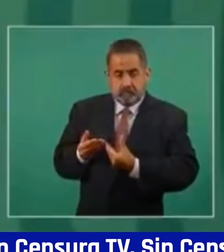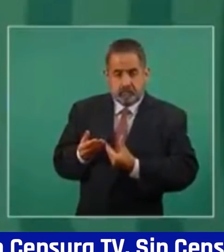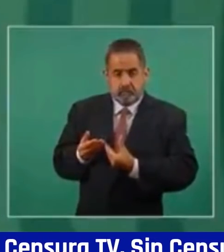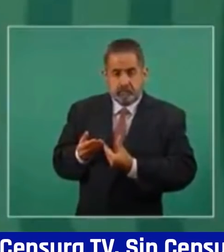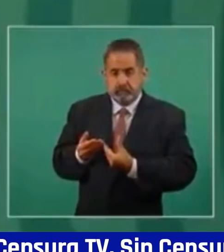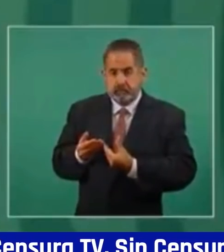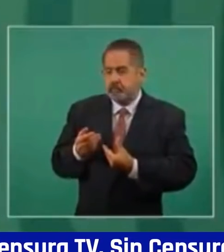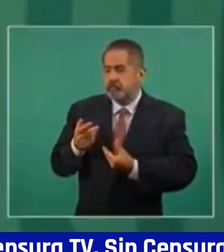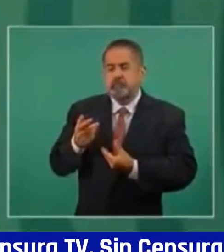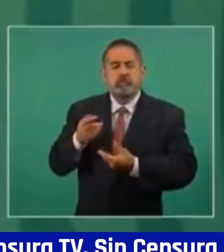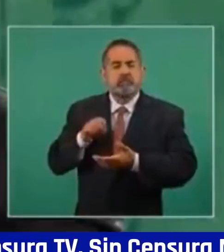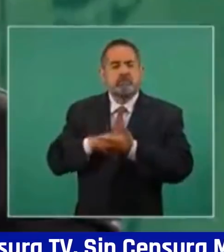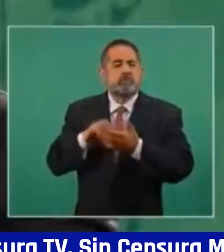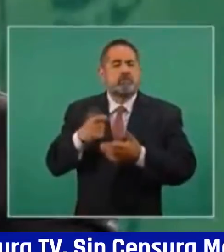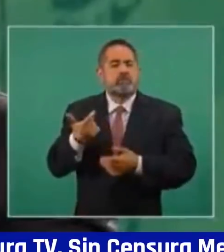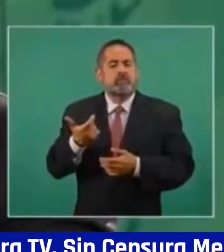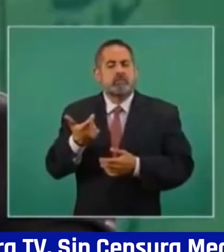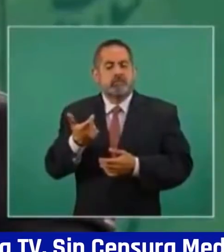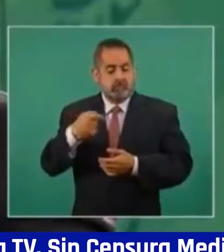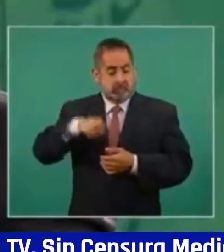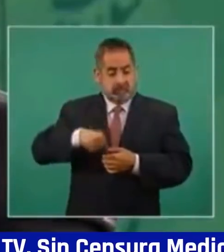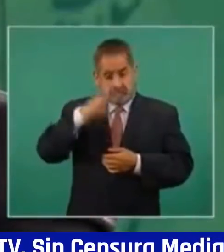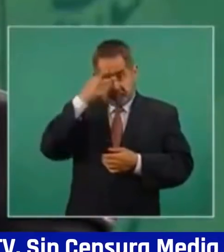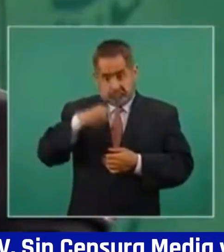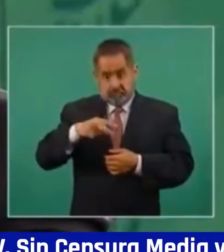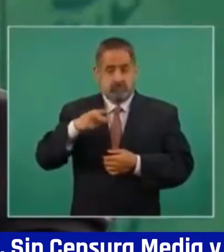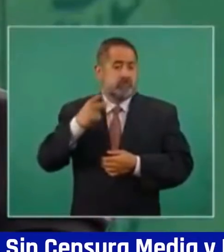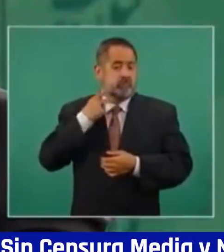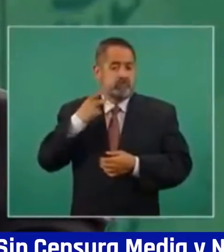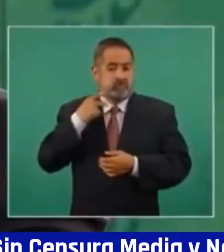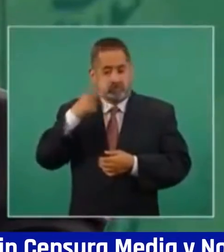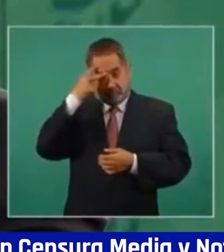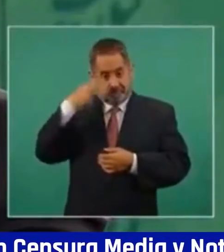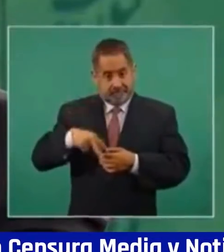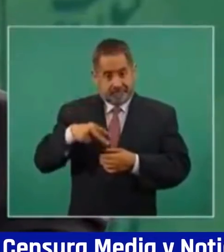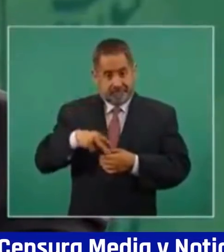sobre dinero que depositaban políticos